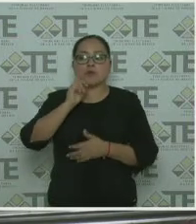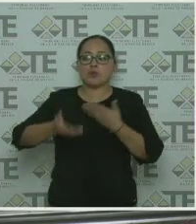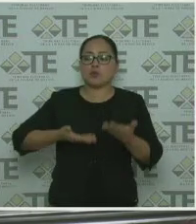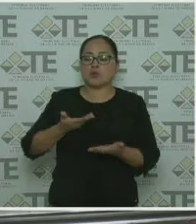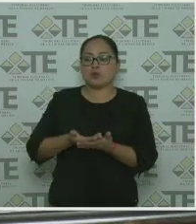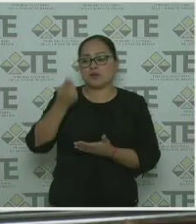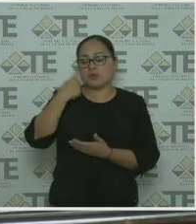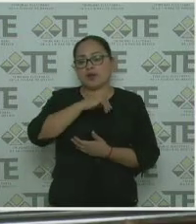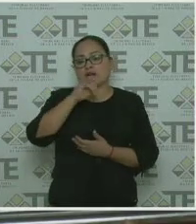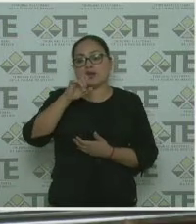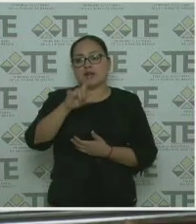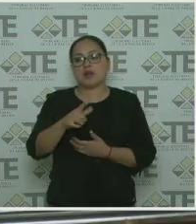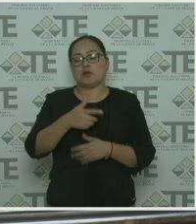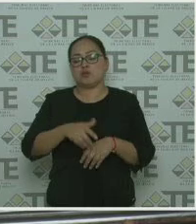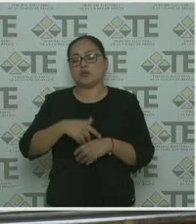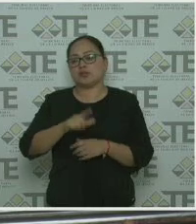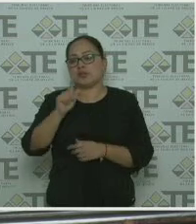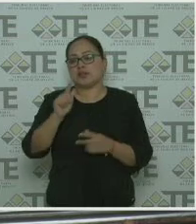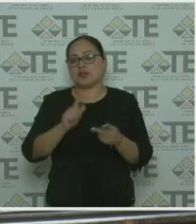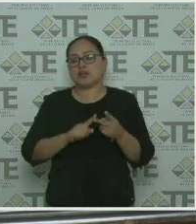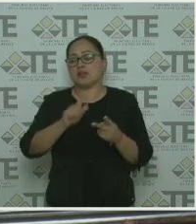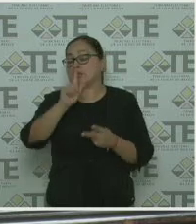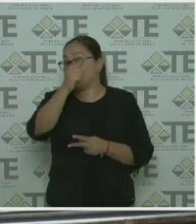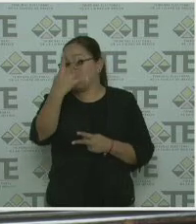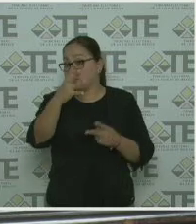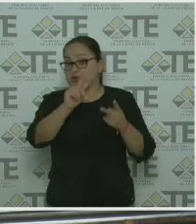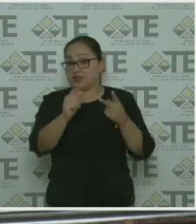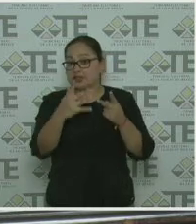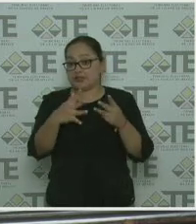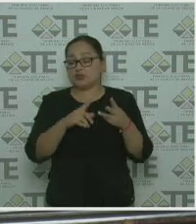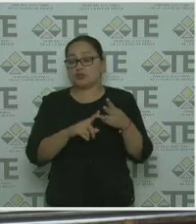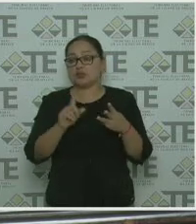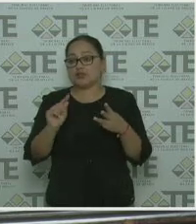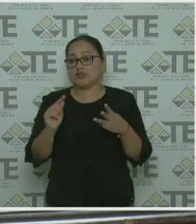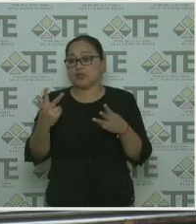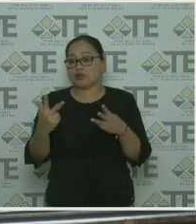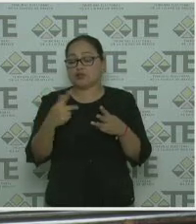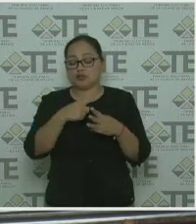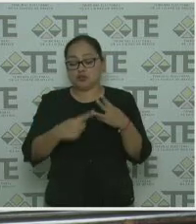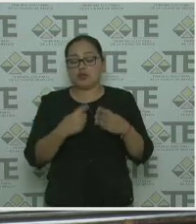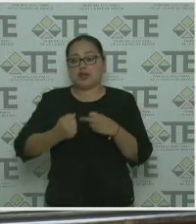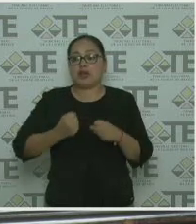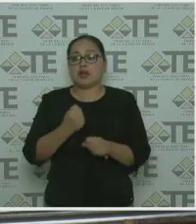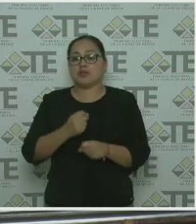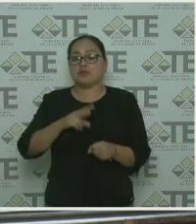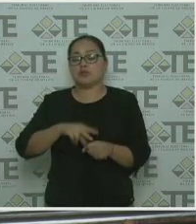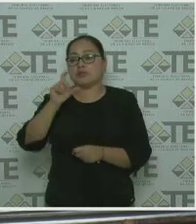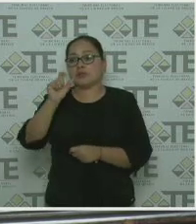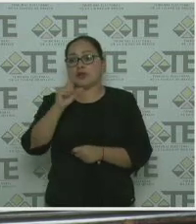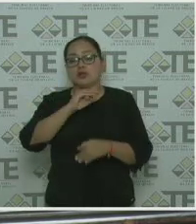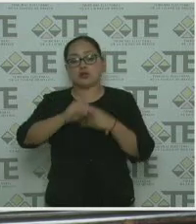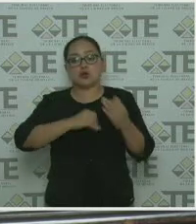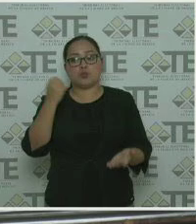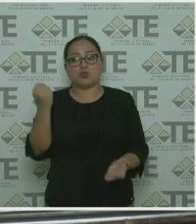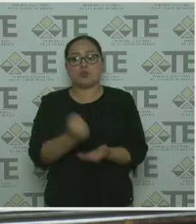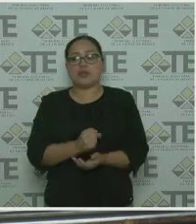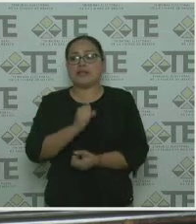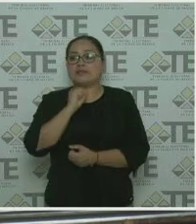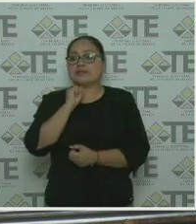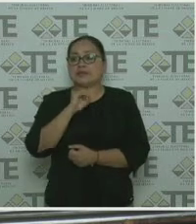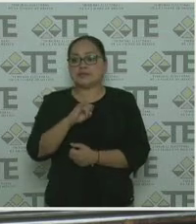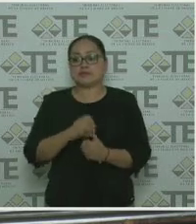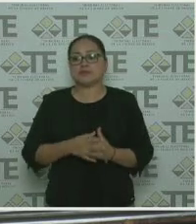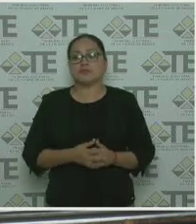resolución de los juicios electorales 74, 75 y 78, todos de este año, han sido aprobados por